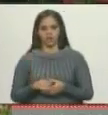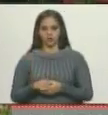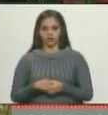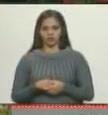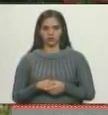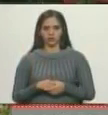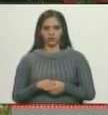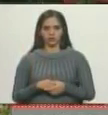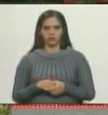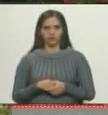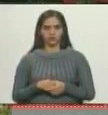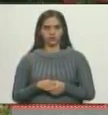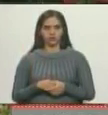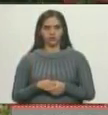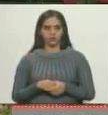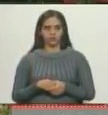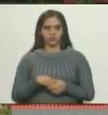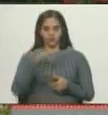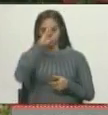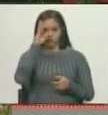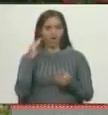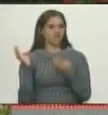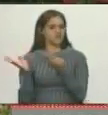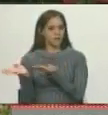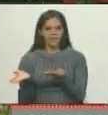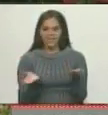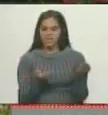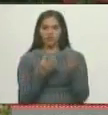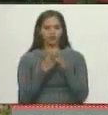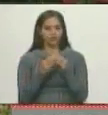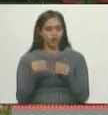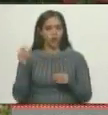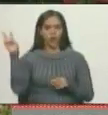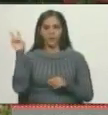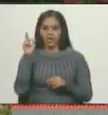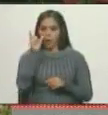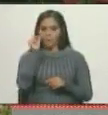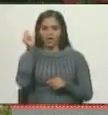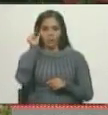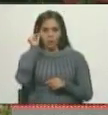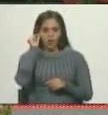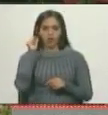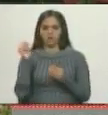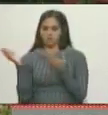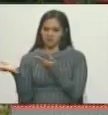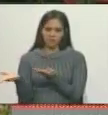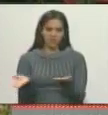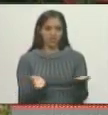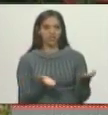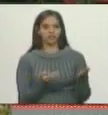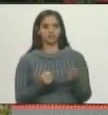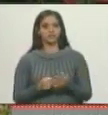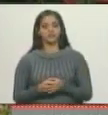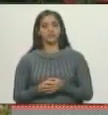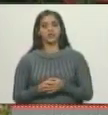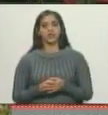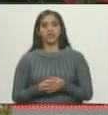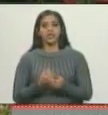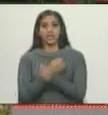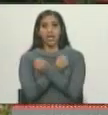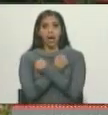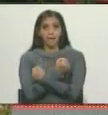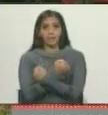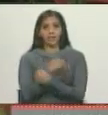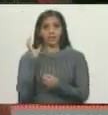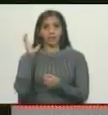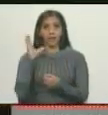Bienvenido, Diosdado, bienvenido todos los venezolanos, bienvenidas todas las venezolanas. Que amen este país, que estén